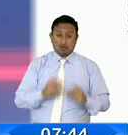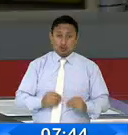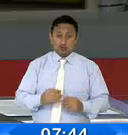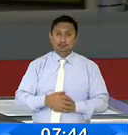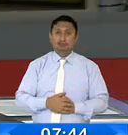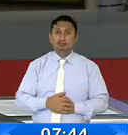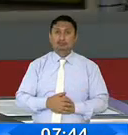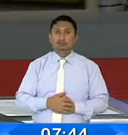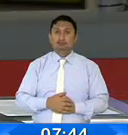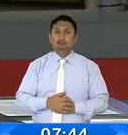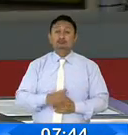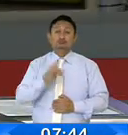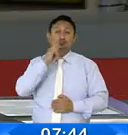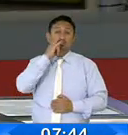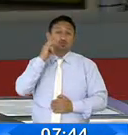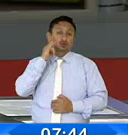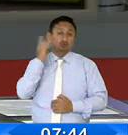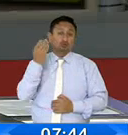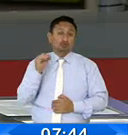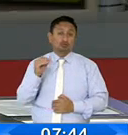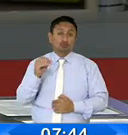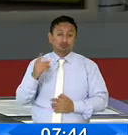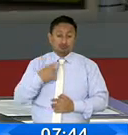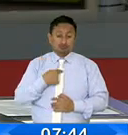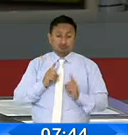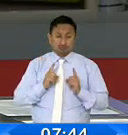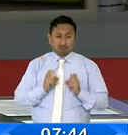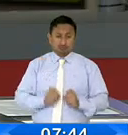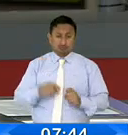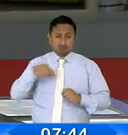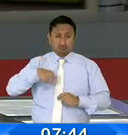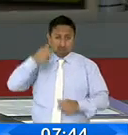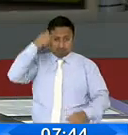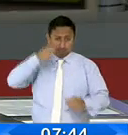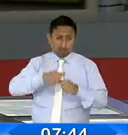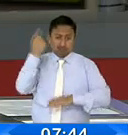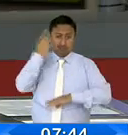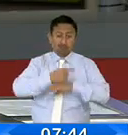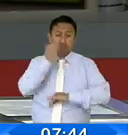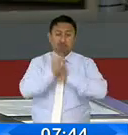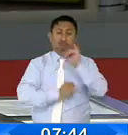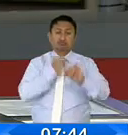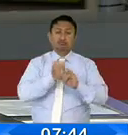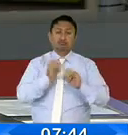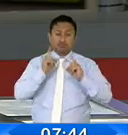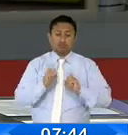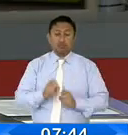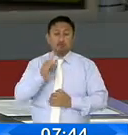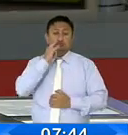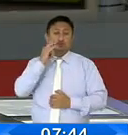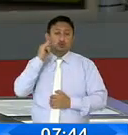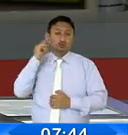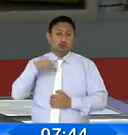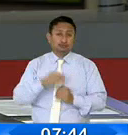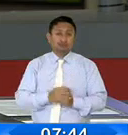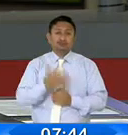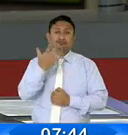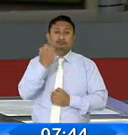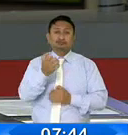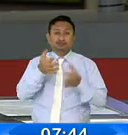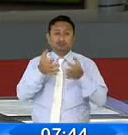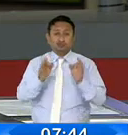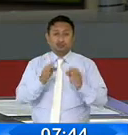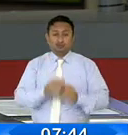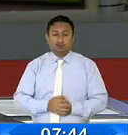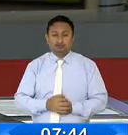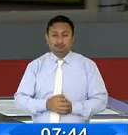Niños y jóvenes con cáncer en el país conmemoraron el Día Internacional contra el Cáncer Infantil, que se celebra cada 15 de febrero. Los